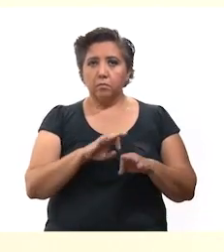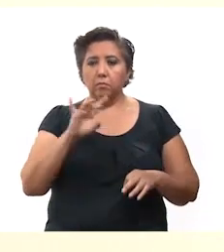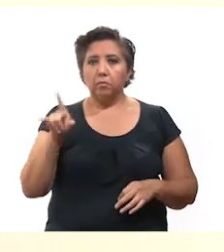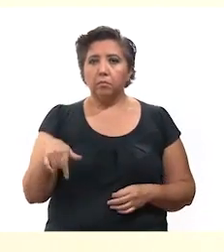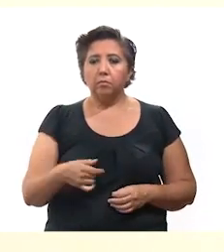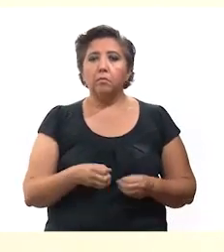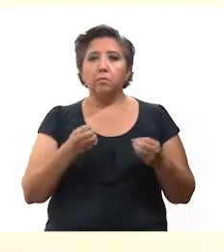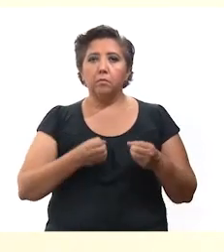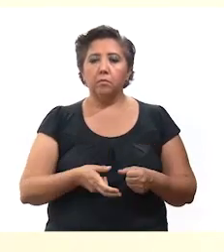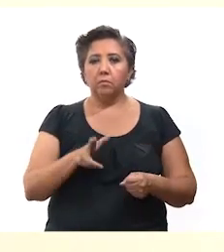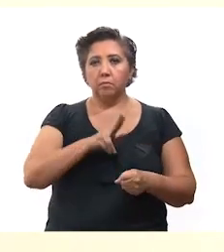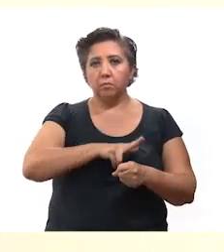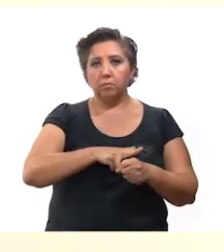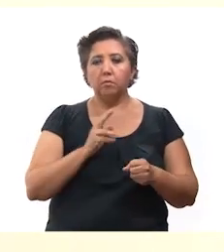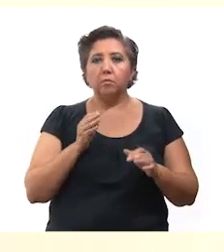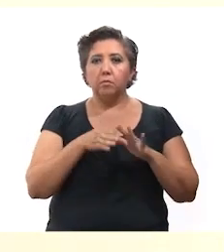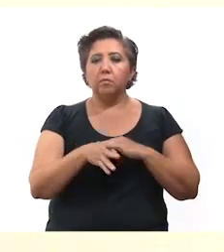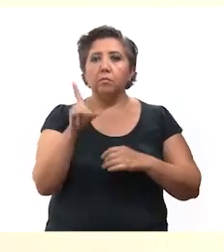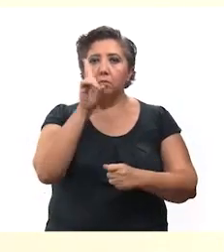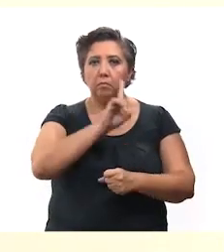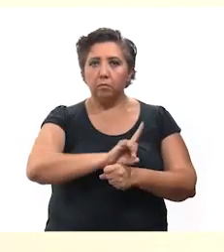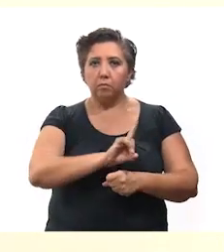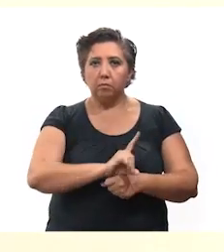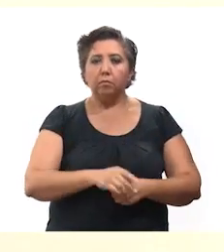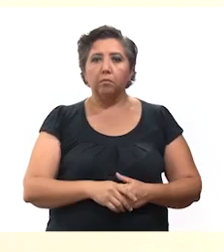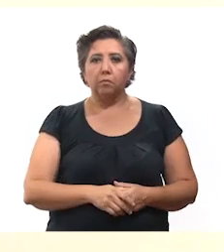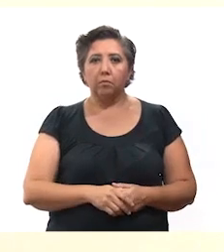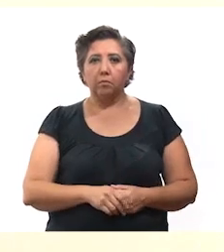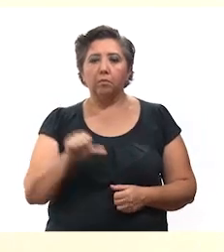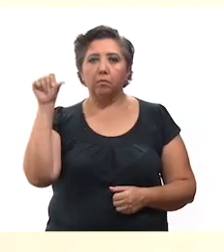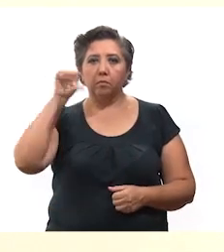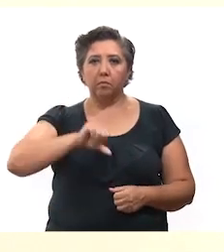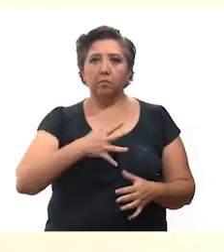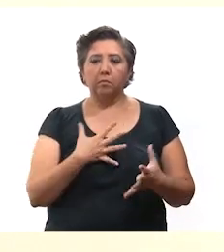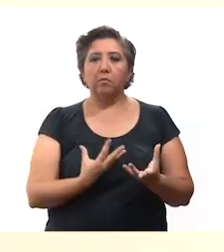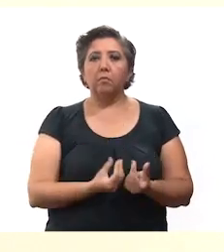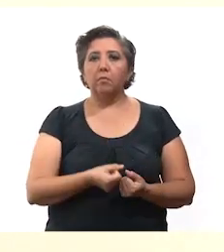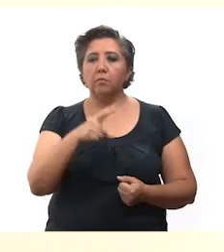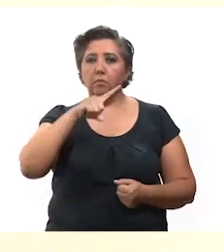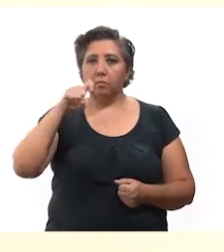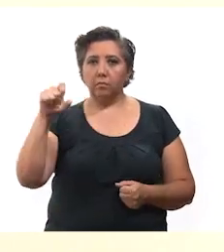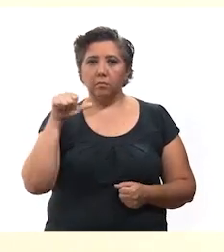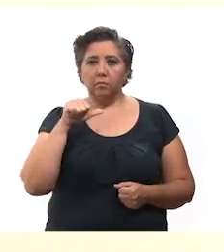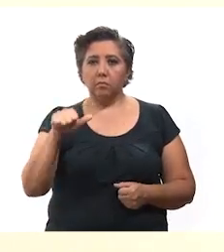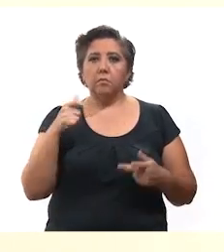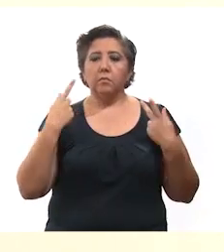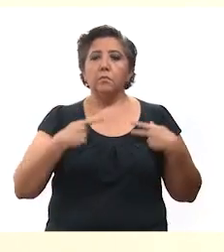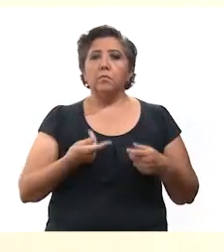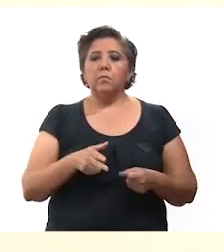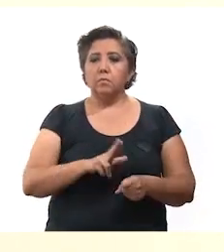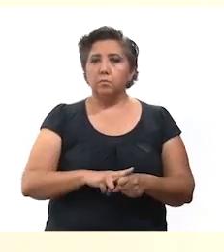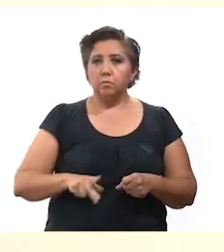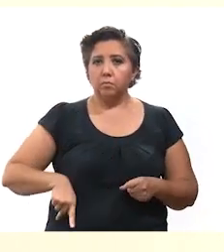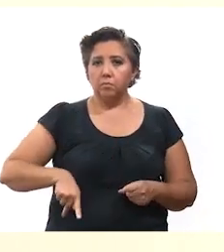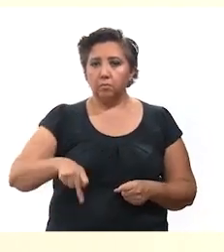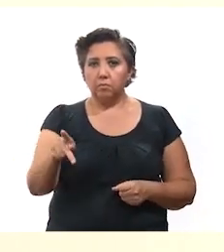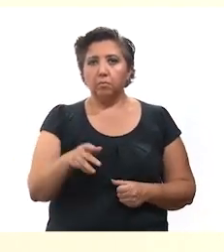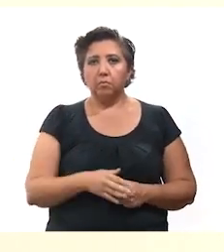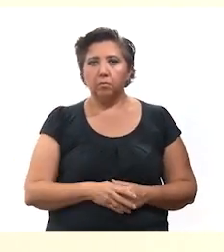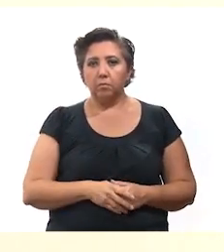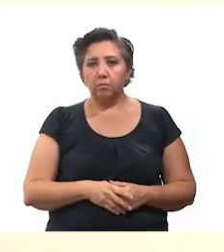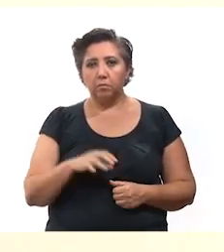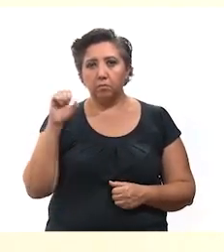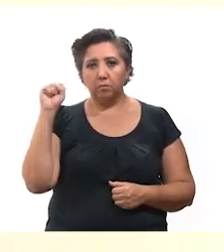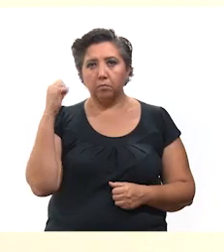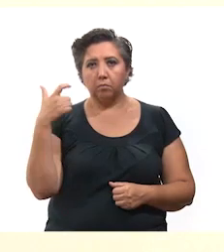los datos más importantes son la ocupación hospitalaria y los ingresos diarios. El día de hoy tenemos 116 pacientes en hospitales